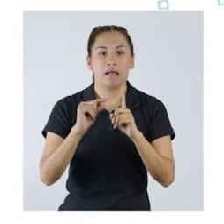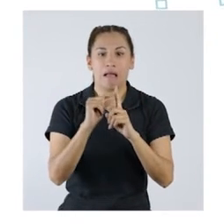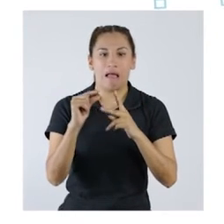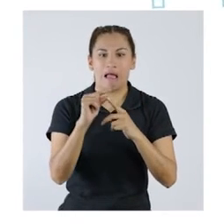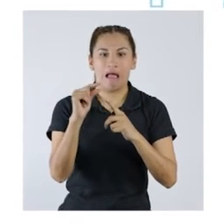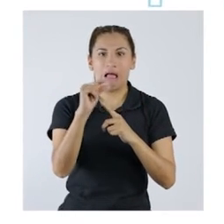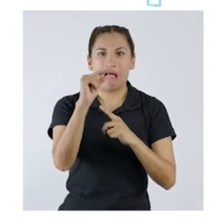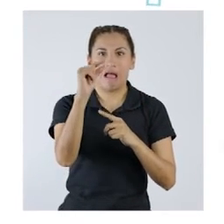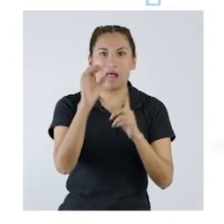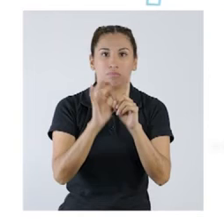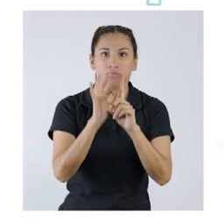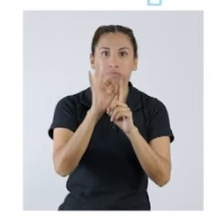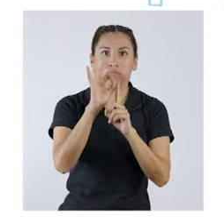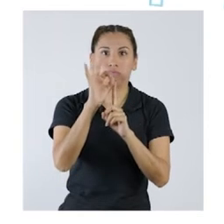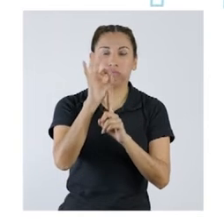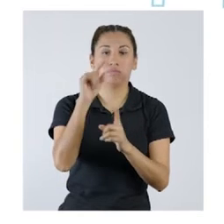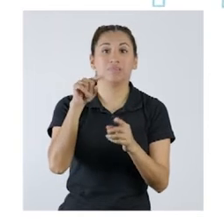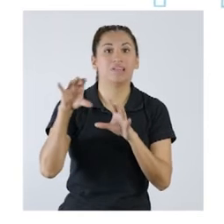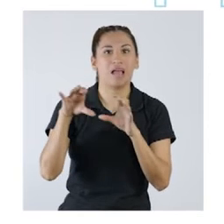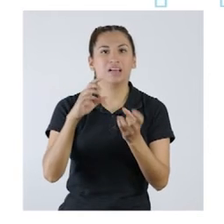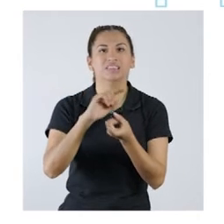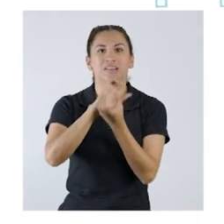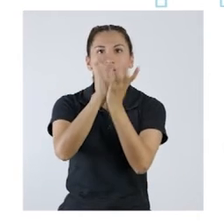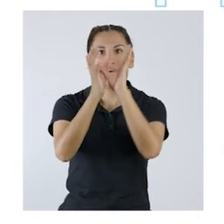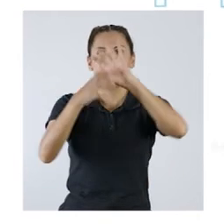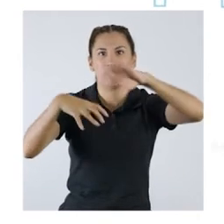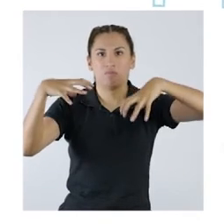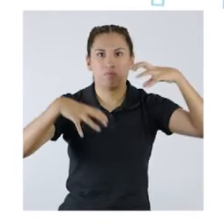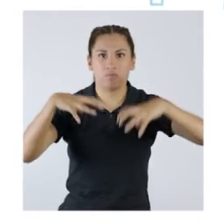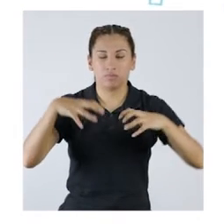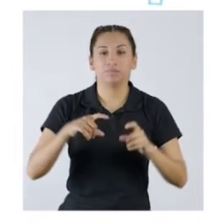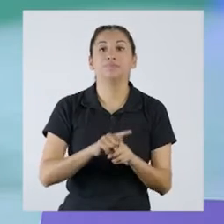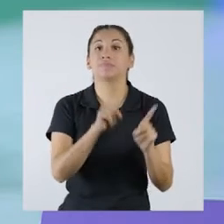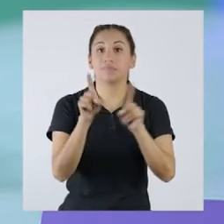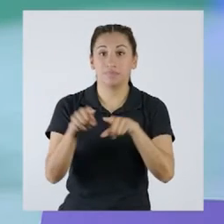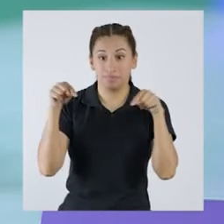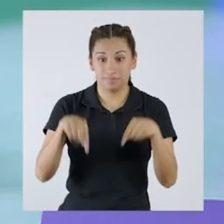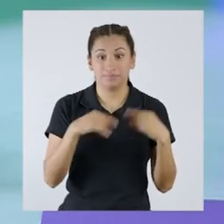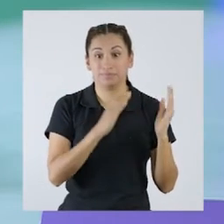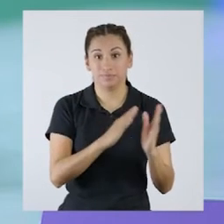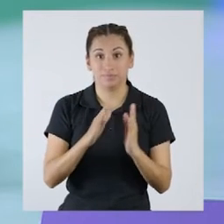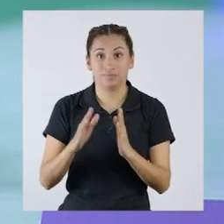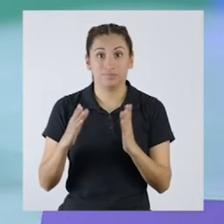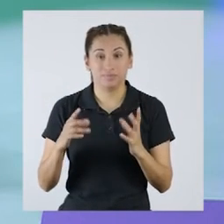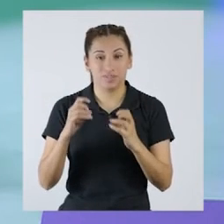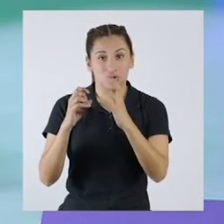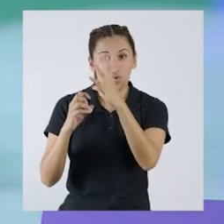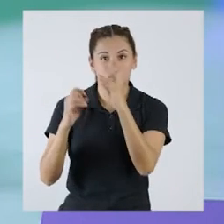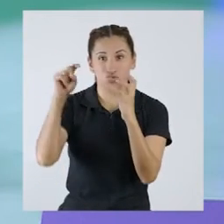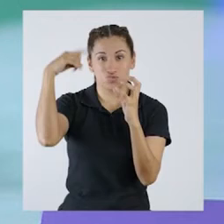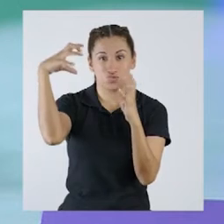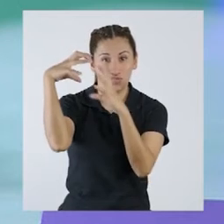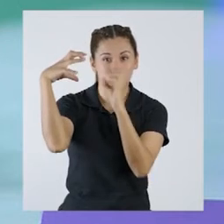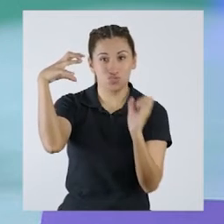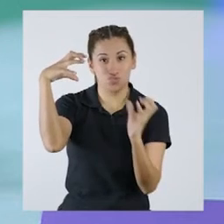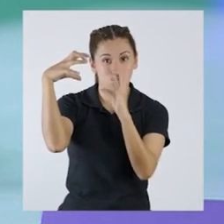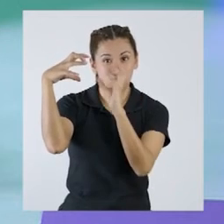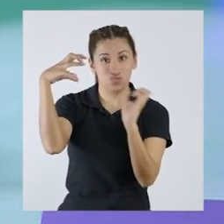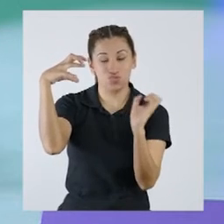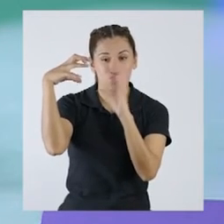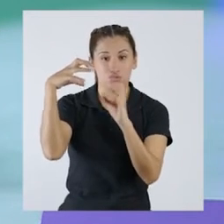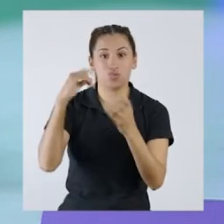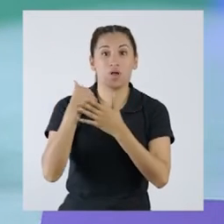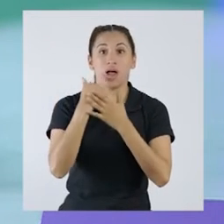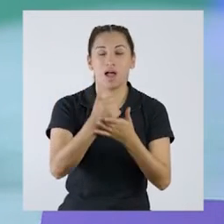de efecto invernadero y que acelera el cambio climático. Además, en este proceso de fotosíntesis se